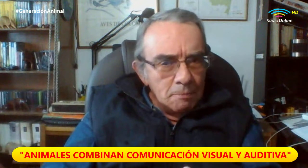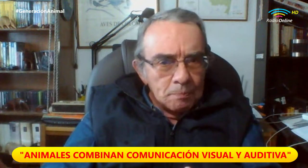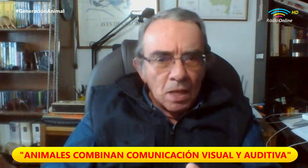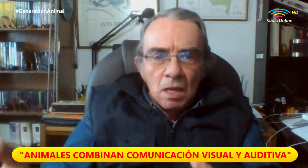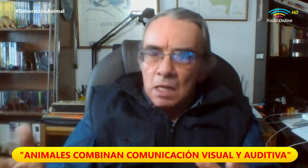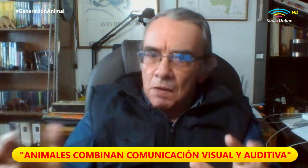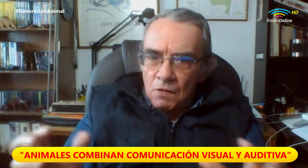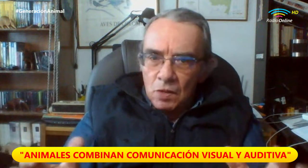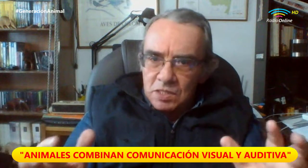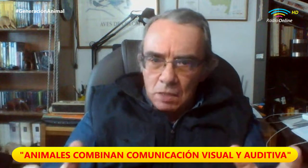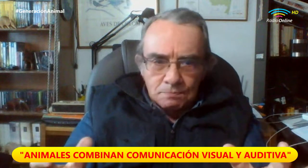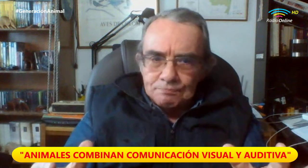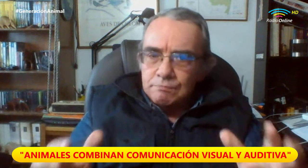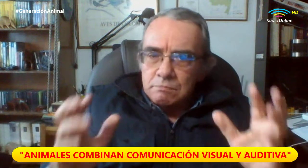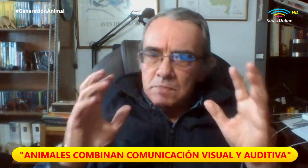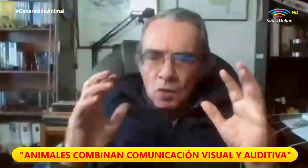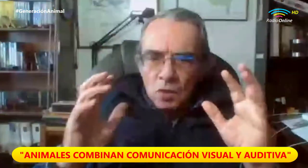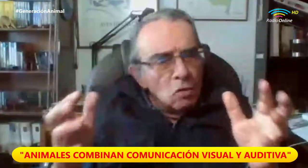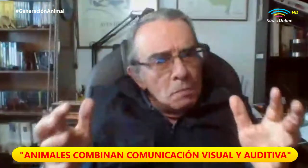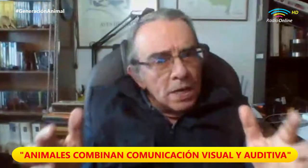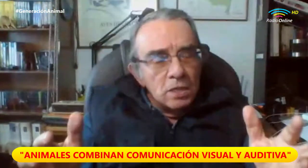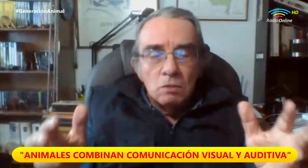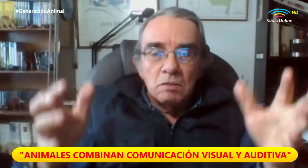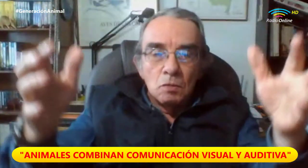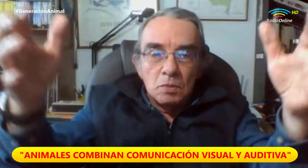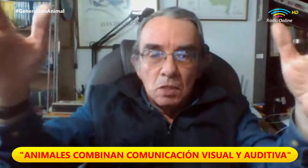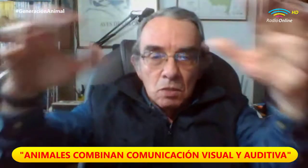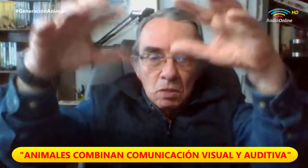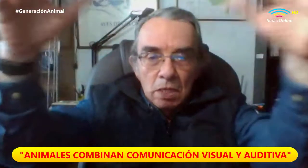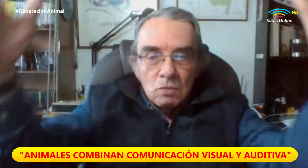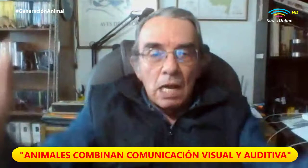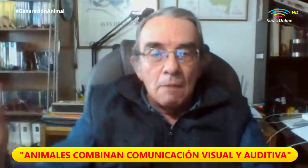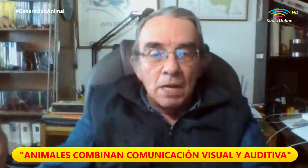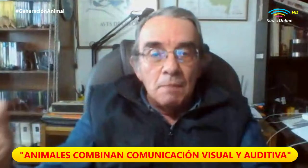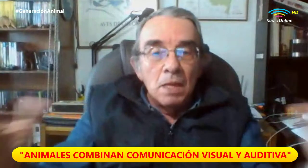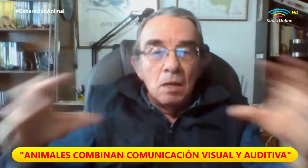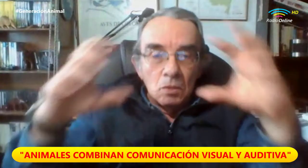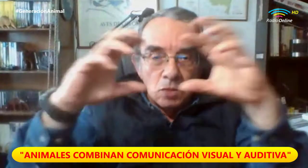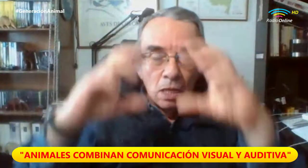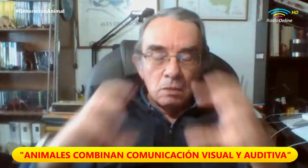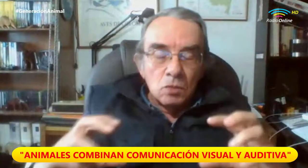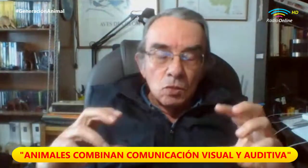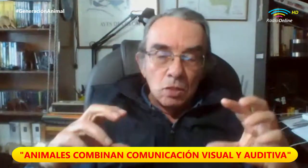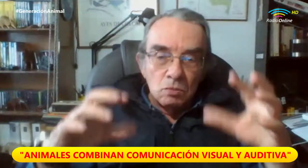Universidad de Bari, ¿qué fue lo que hicieron? Cogieron un perrito, lo metieron en una cámara,